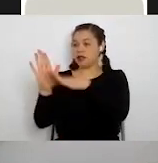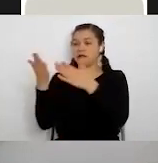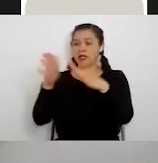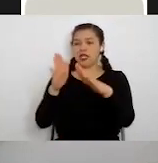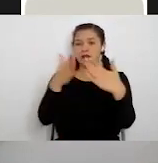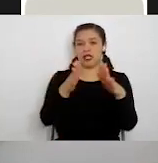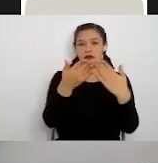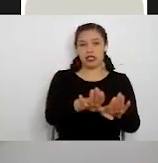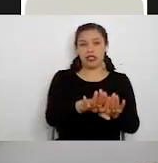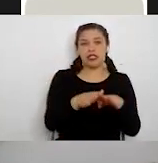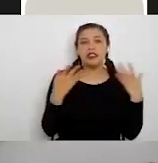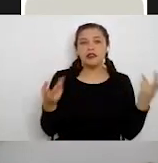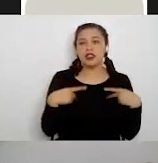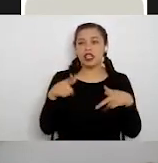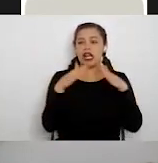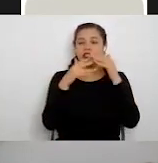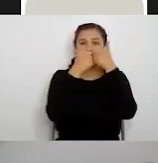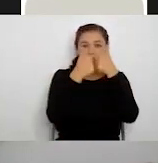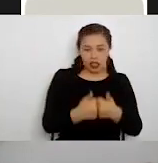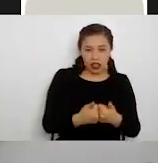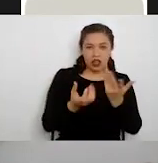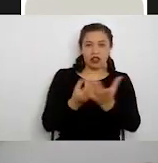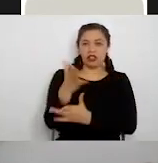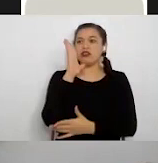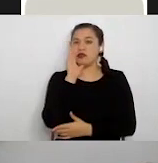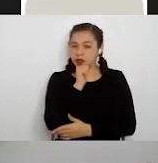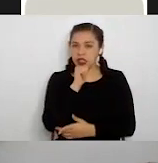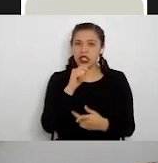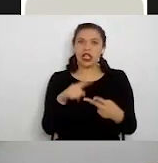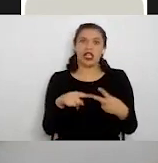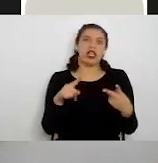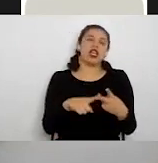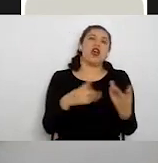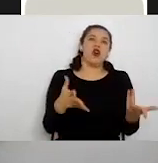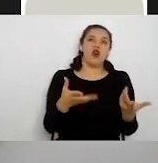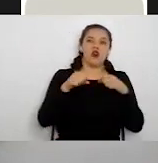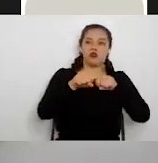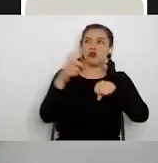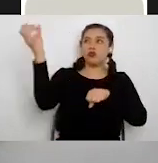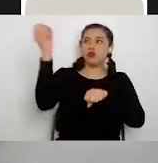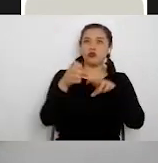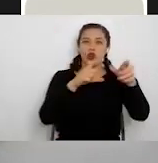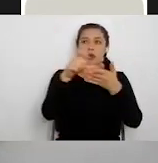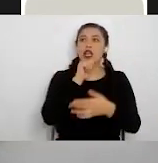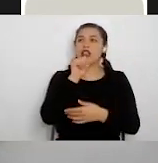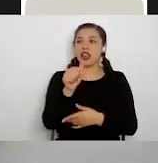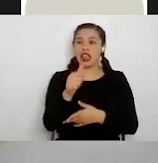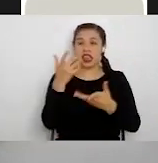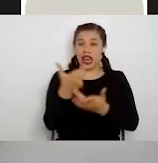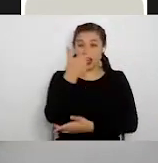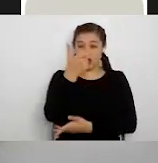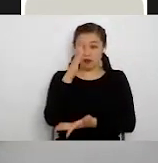que todas las personas se vayan a su casa o que no salgan o que no vayan al súper, se paraliza la economía. Eso le está pasando todavía a